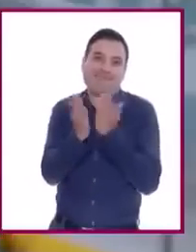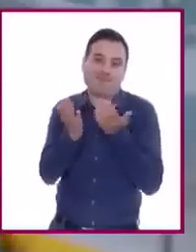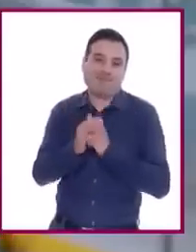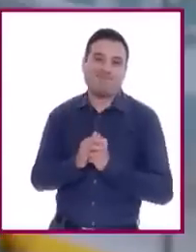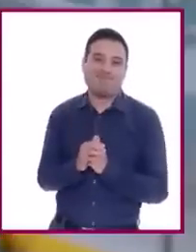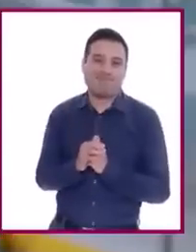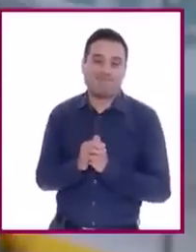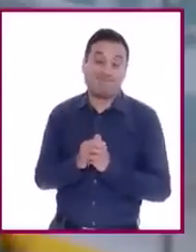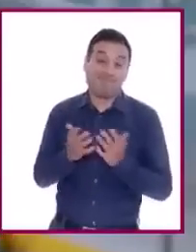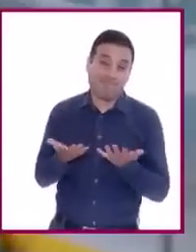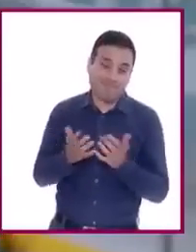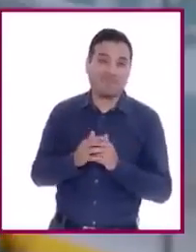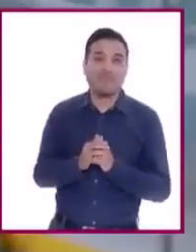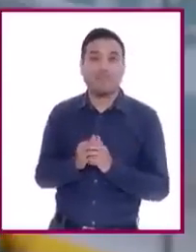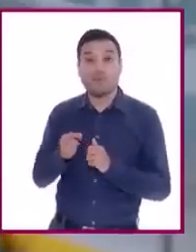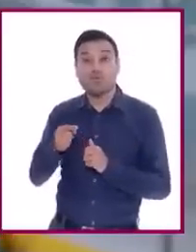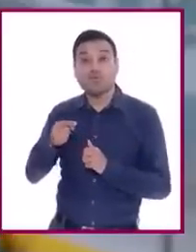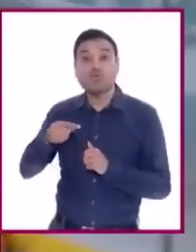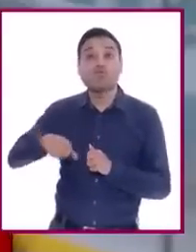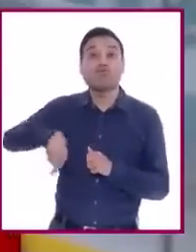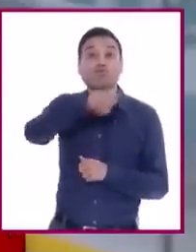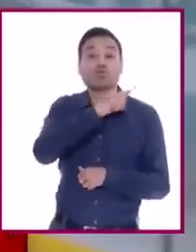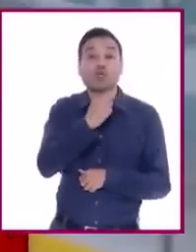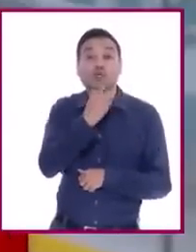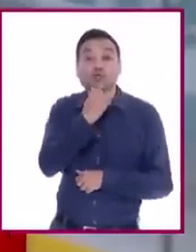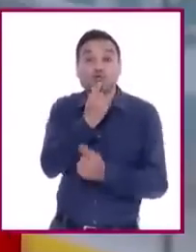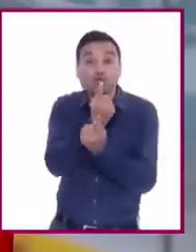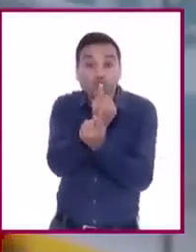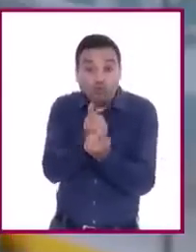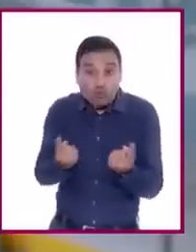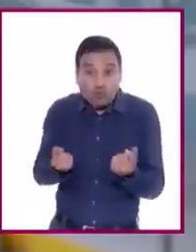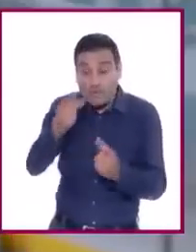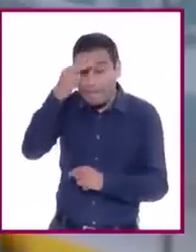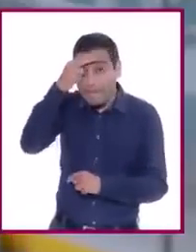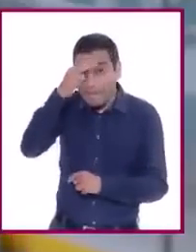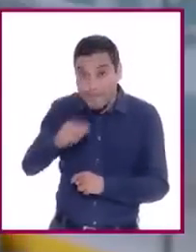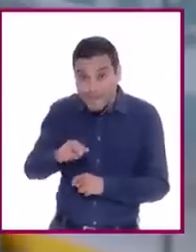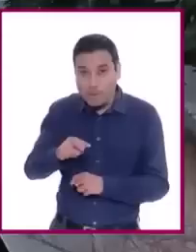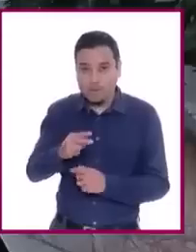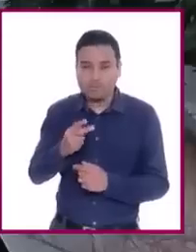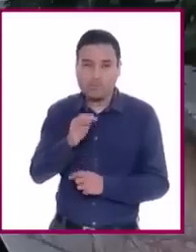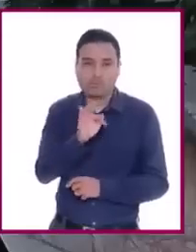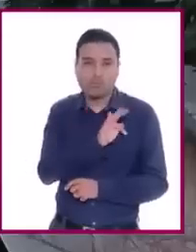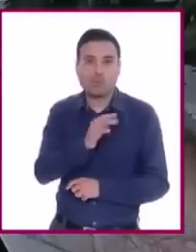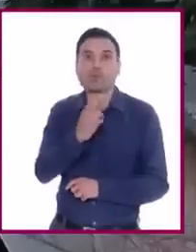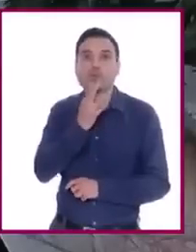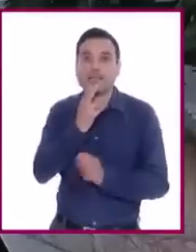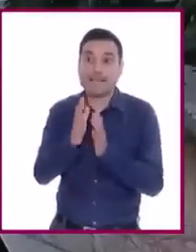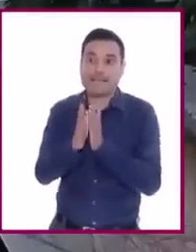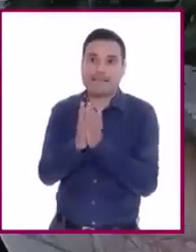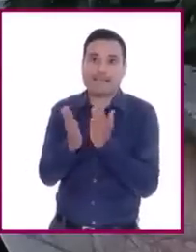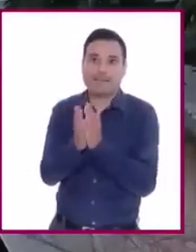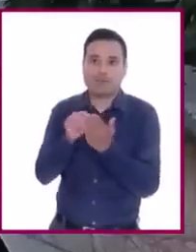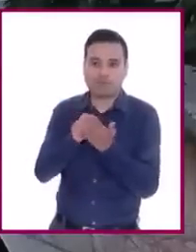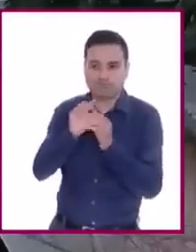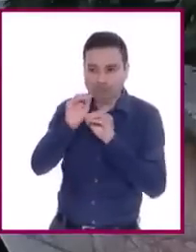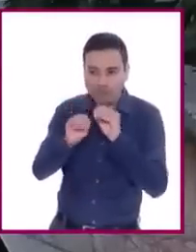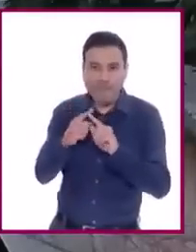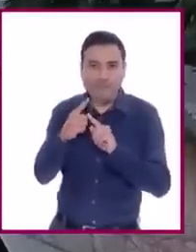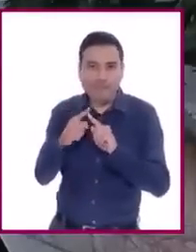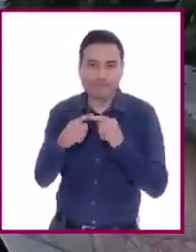oportunidad de trabajar con libros creados por maestras Y maestros de México Saludos Yo soy